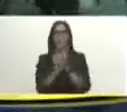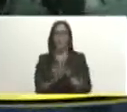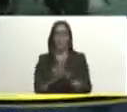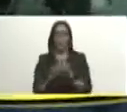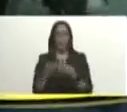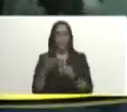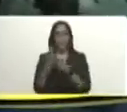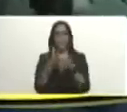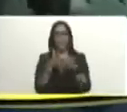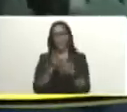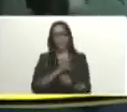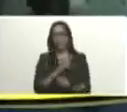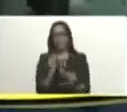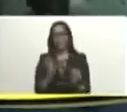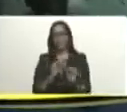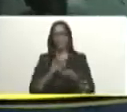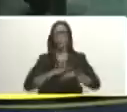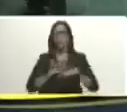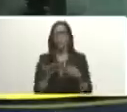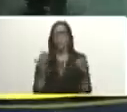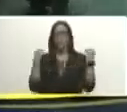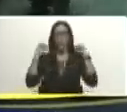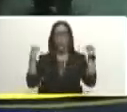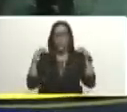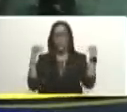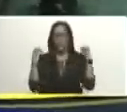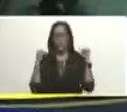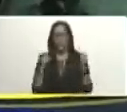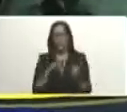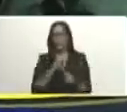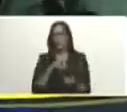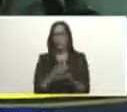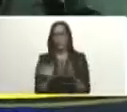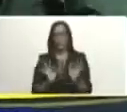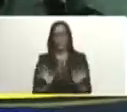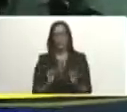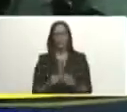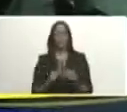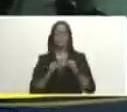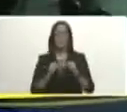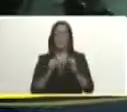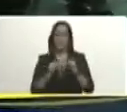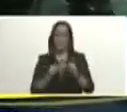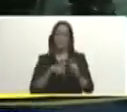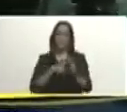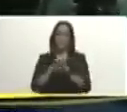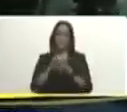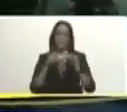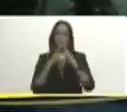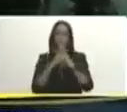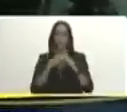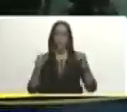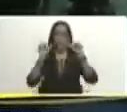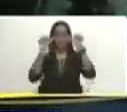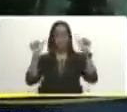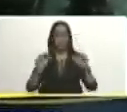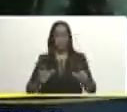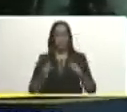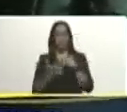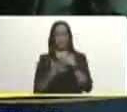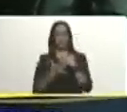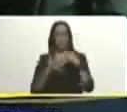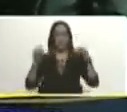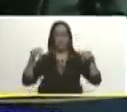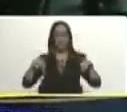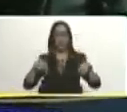Correcto. Bueno, lo felicito, pues. Que seguir adelante con todos estos sistemas de la tecnología de hoy. ¿Ah?